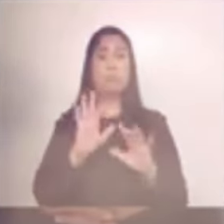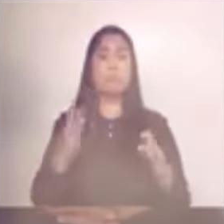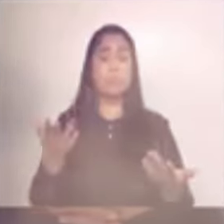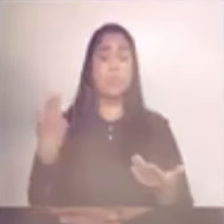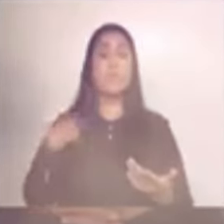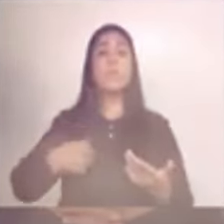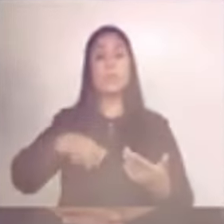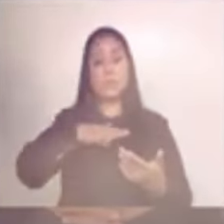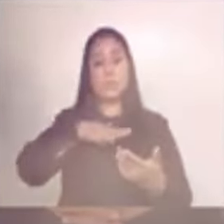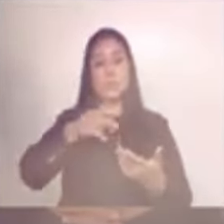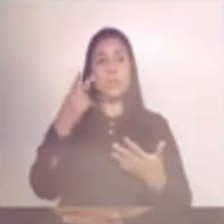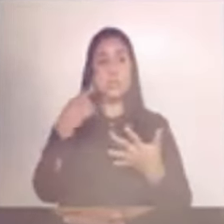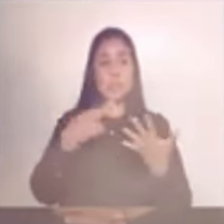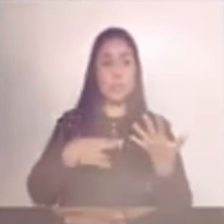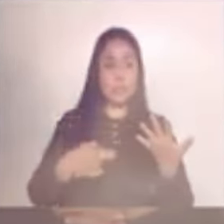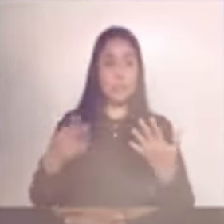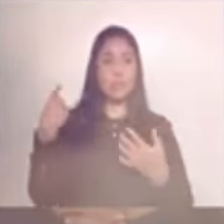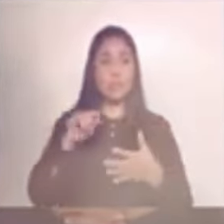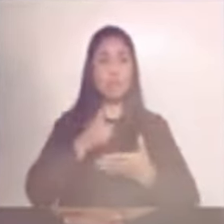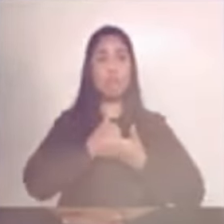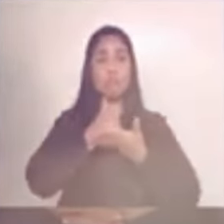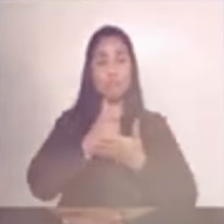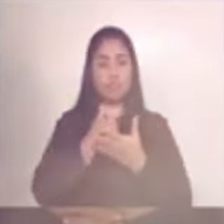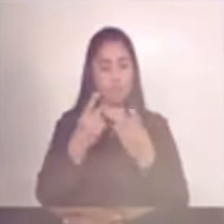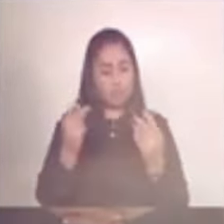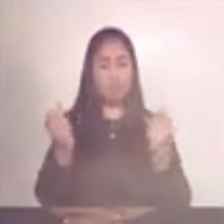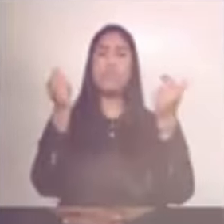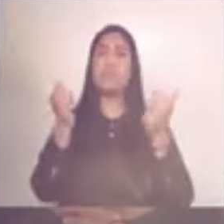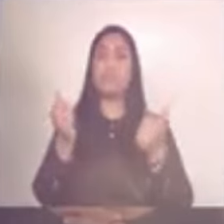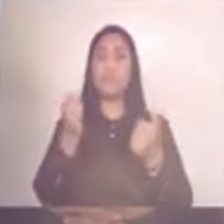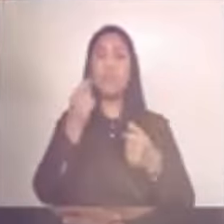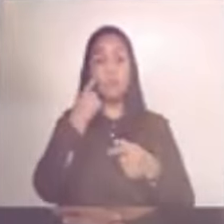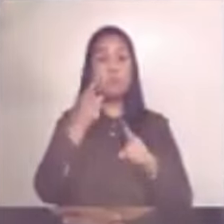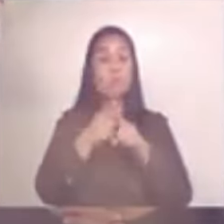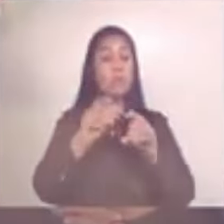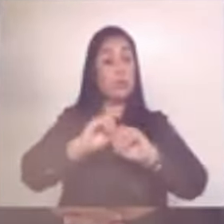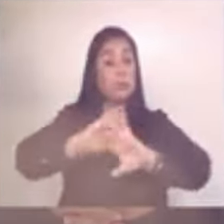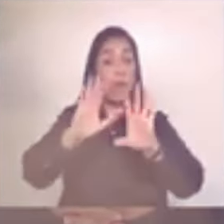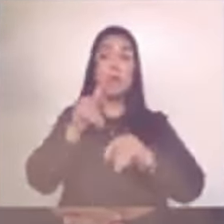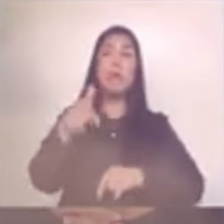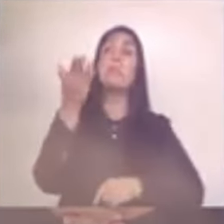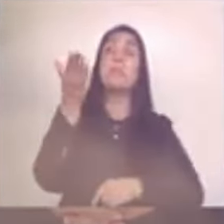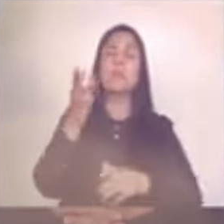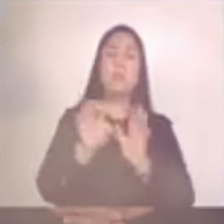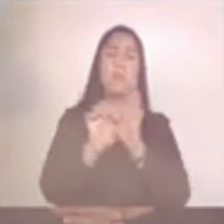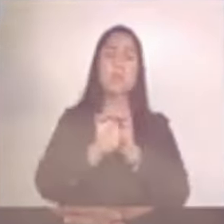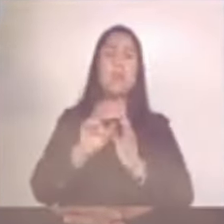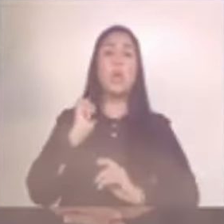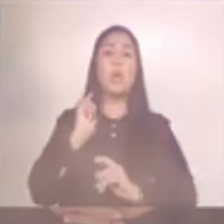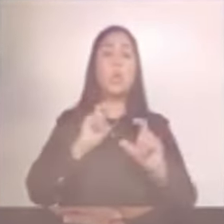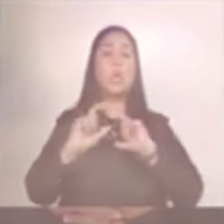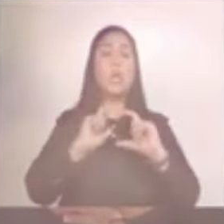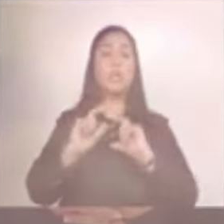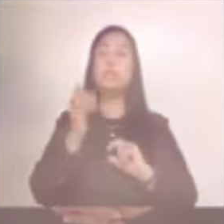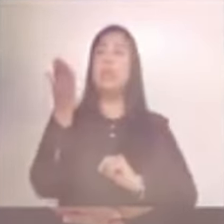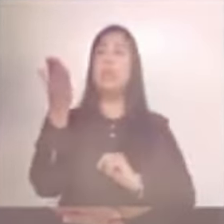los recursos para intervenir de manera rápida y ágil. Hay que aclarar, no estamos pidiendo, en el caso de comunicaciones, no se está pidiendo